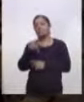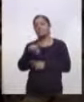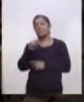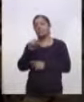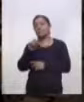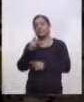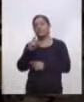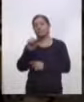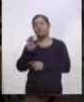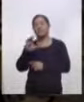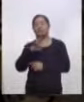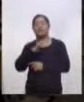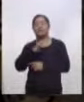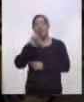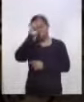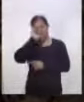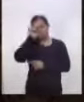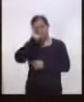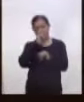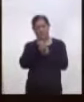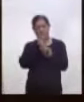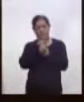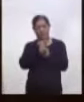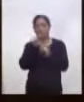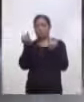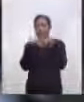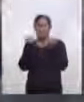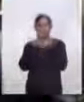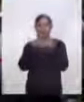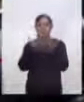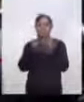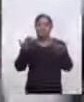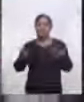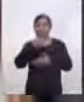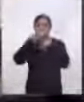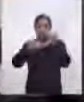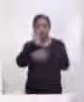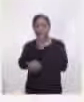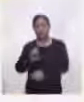línea. Ahora Noticias, Belén Rodríguez.